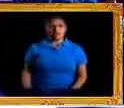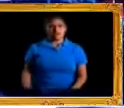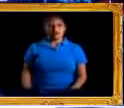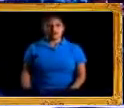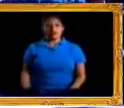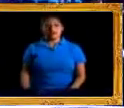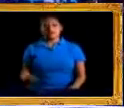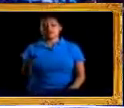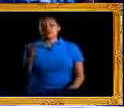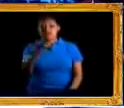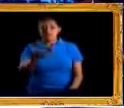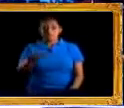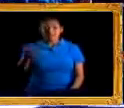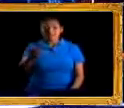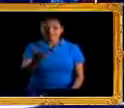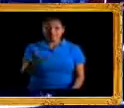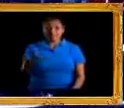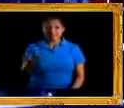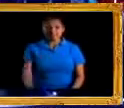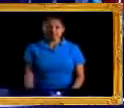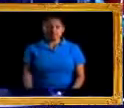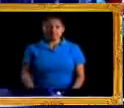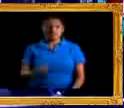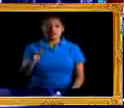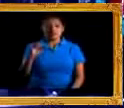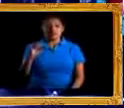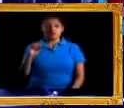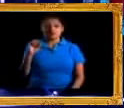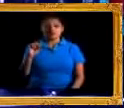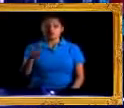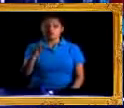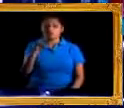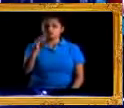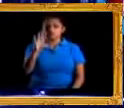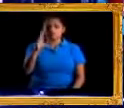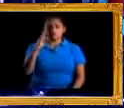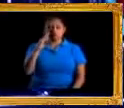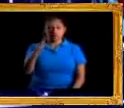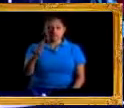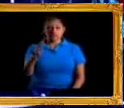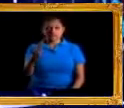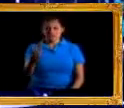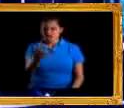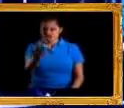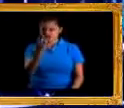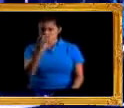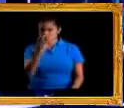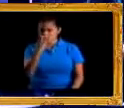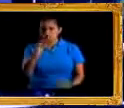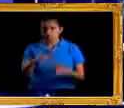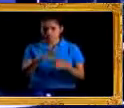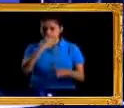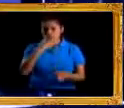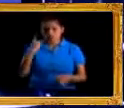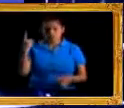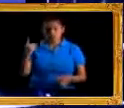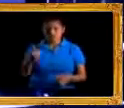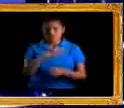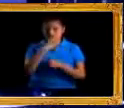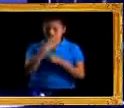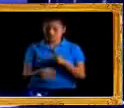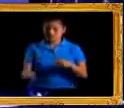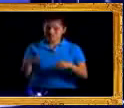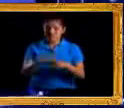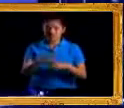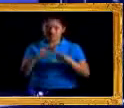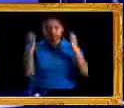las copas, hermano, es que ya miró la ira de Dios derramada sobre la tierra. Pero usted ya no va a estar aquí, ¿verdad? Usted ya se